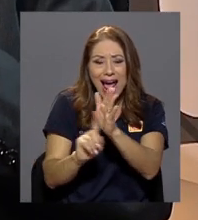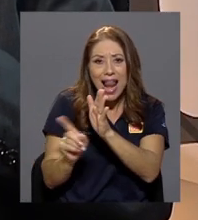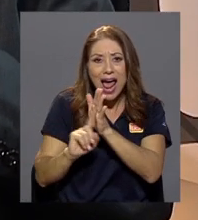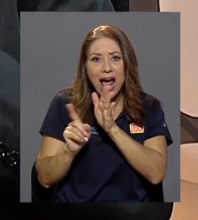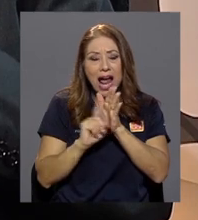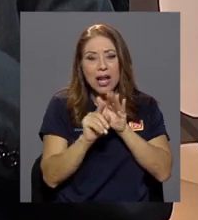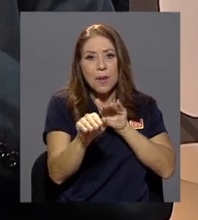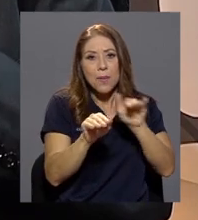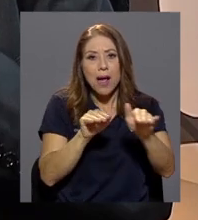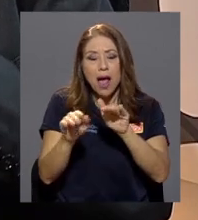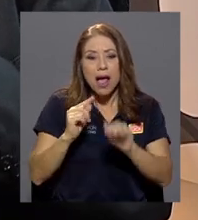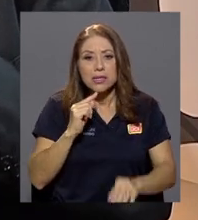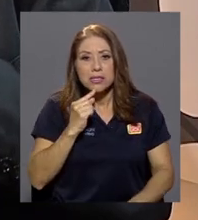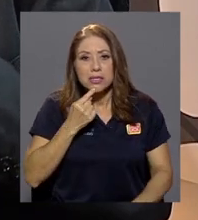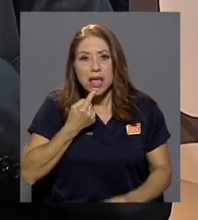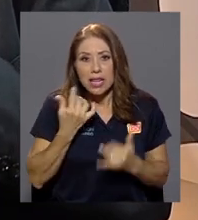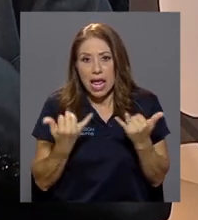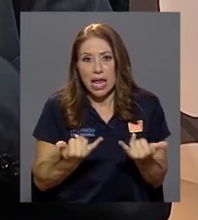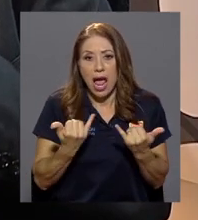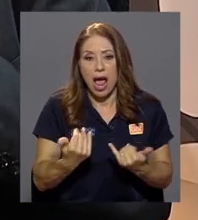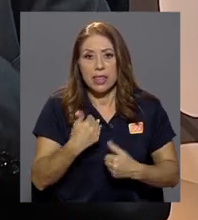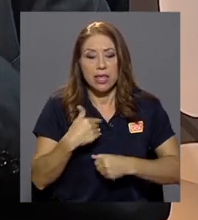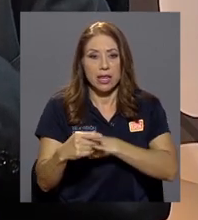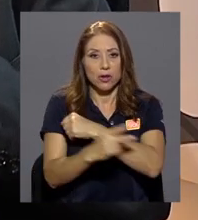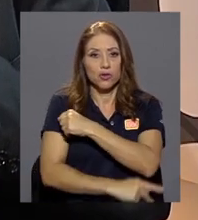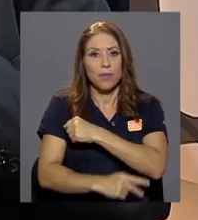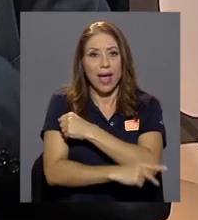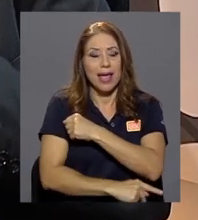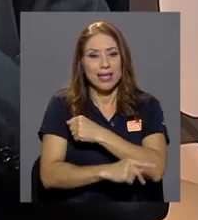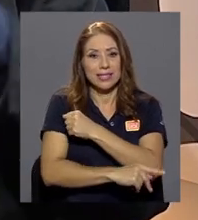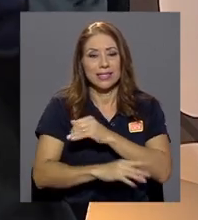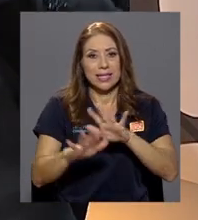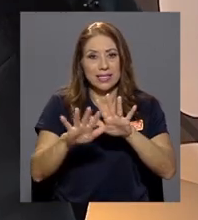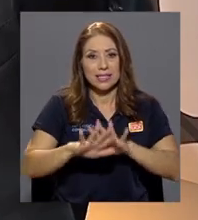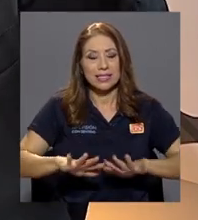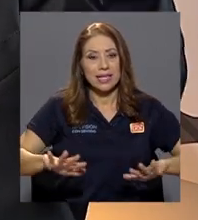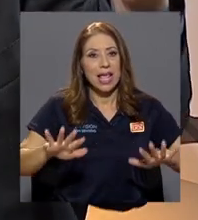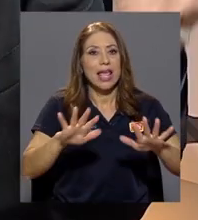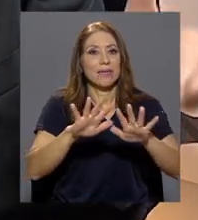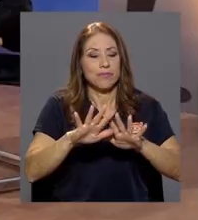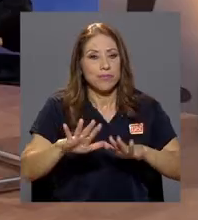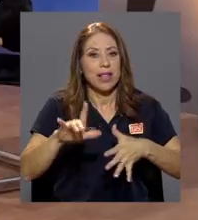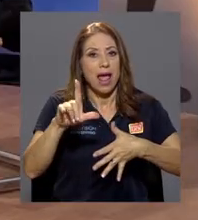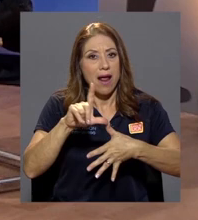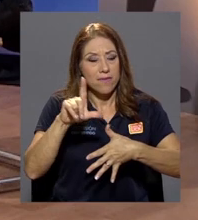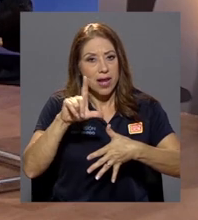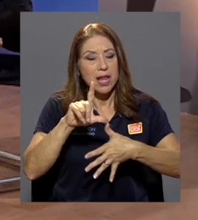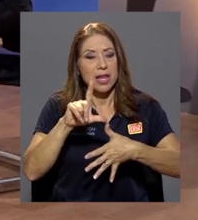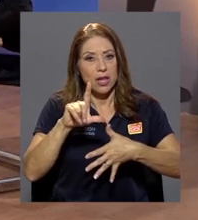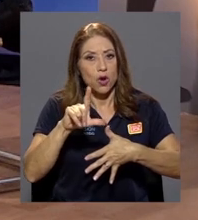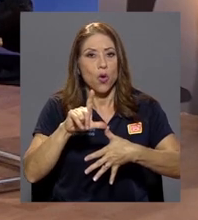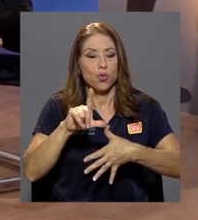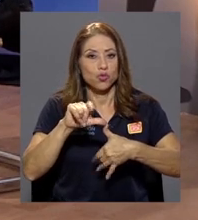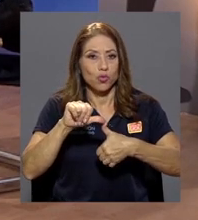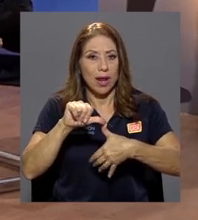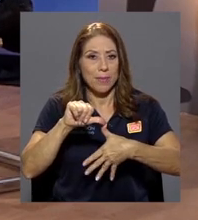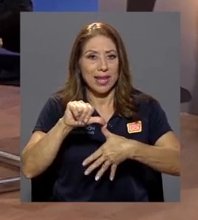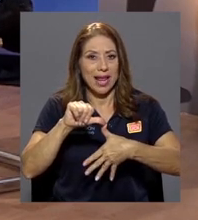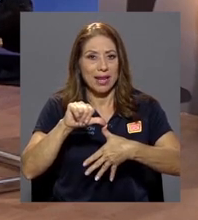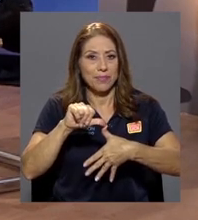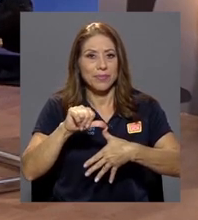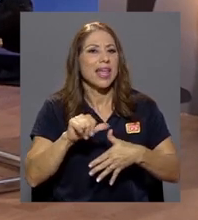muy seria que hoy en día presentan los países del continente digamos así de la región en